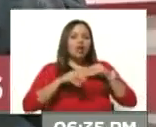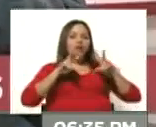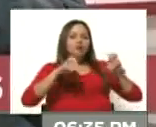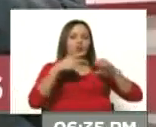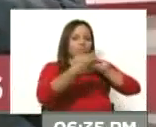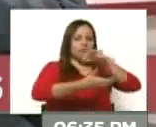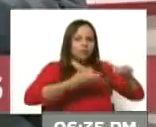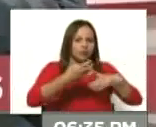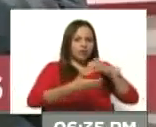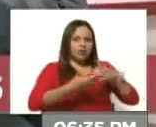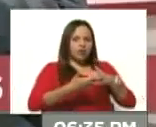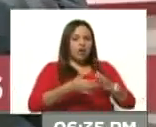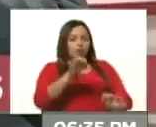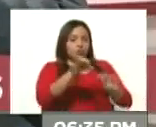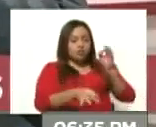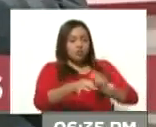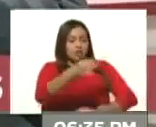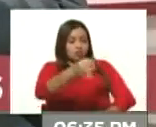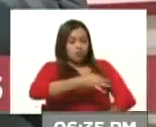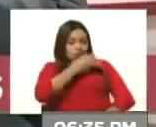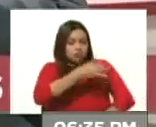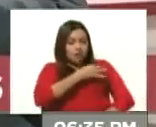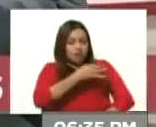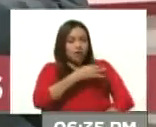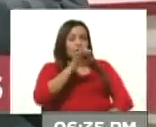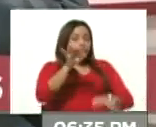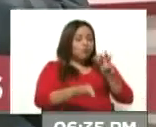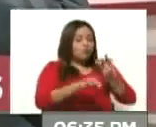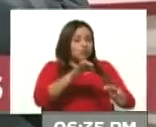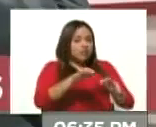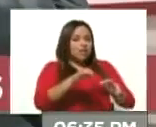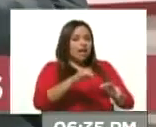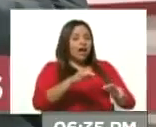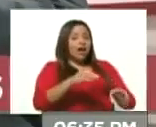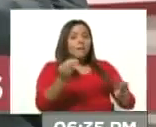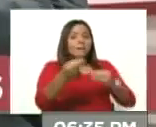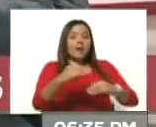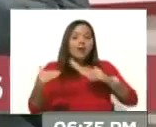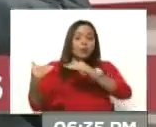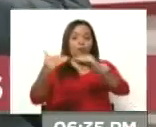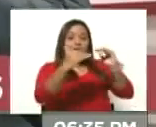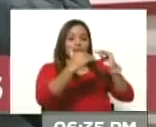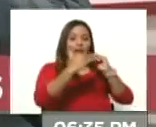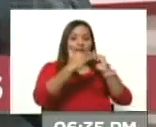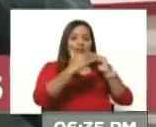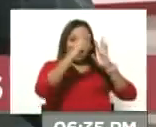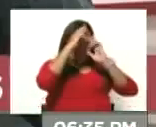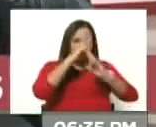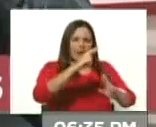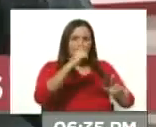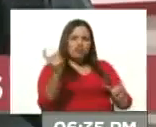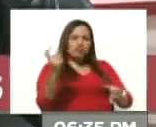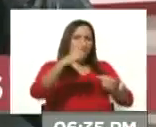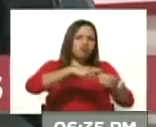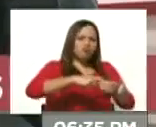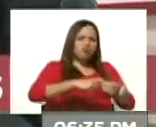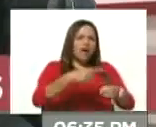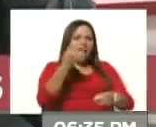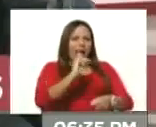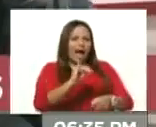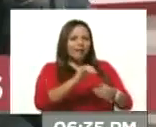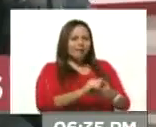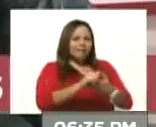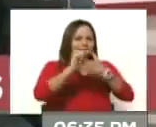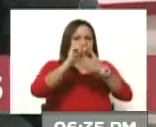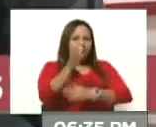la justicia social la justicia social la igualdad el respeto la inclusión fueron banderas